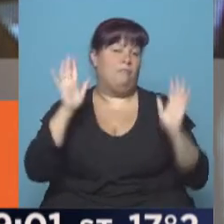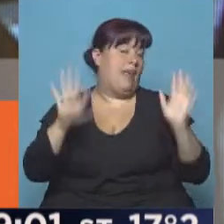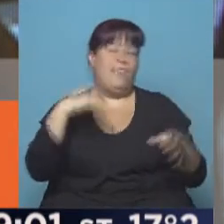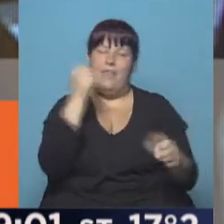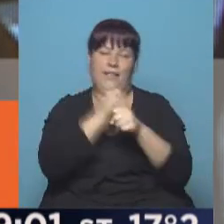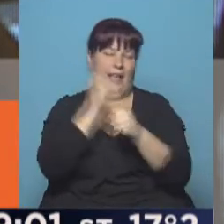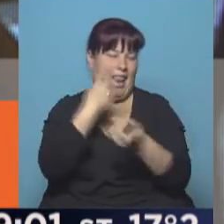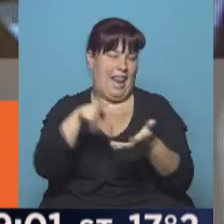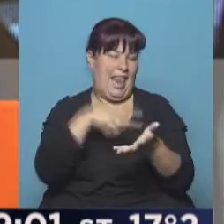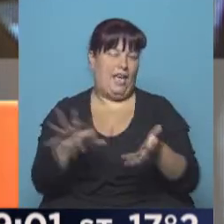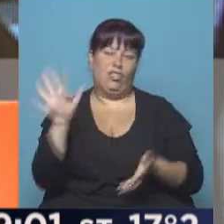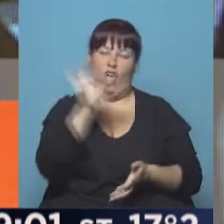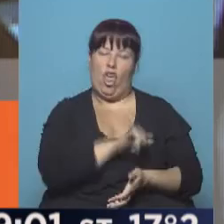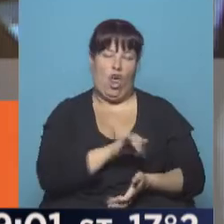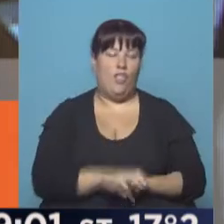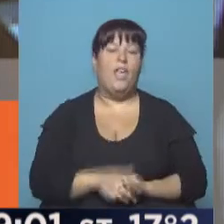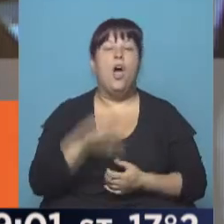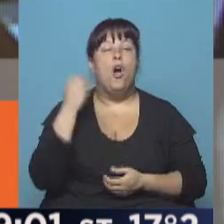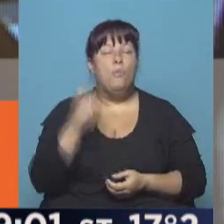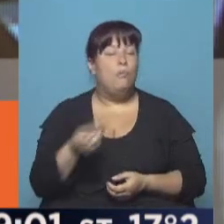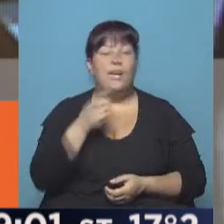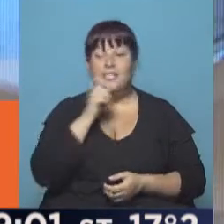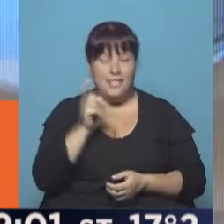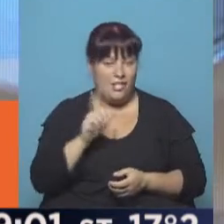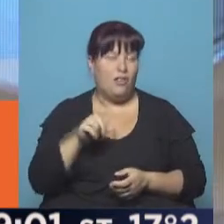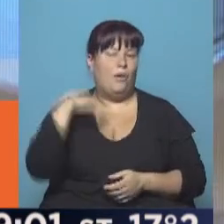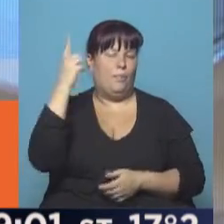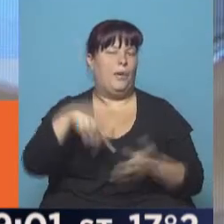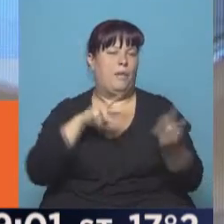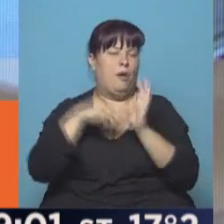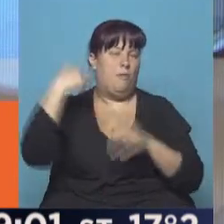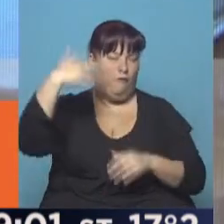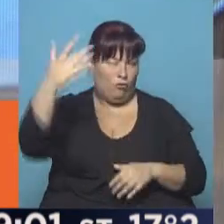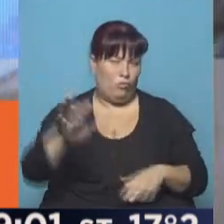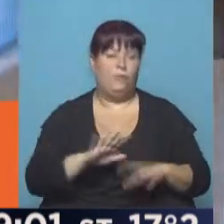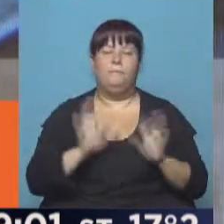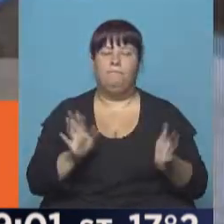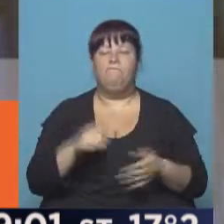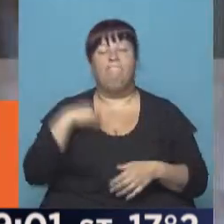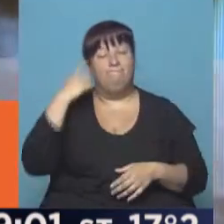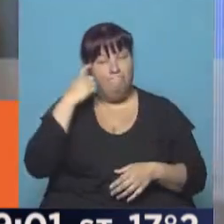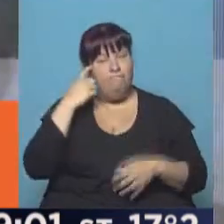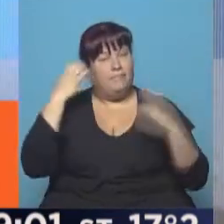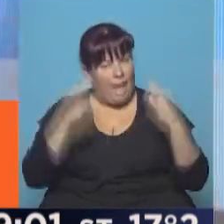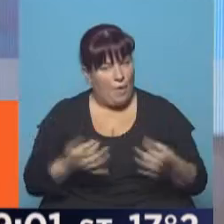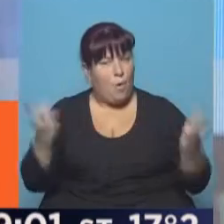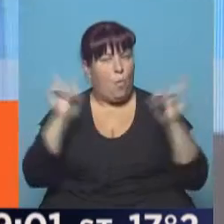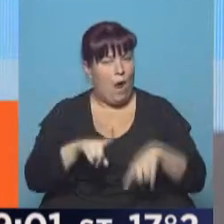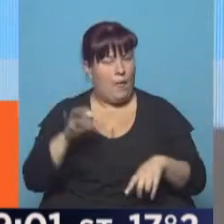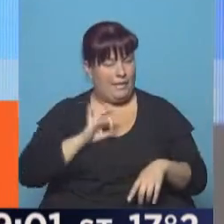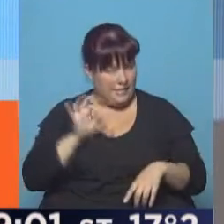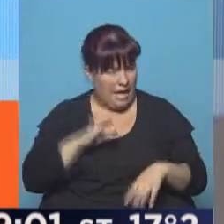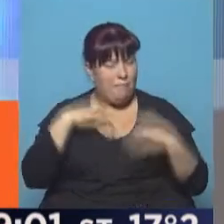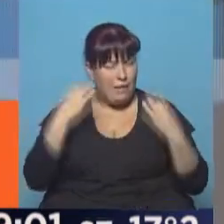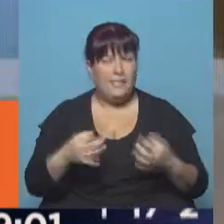tiene que trabajar leyendo todos los días porque porque si no van a tener muchos problemas hacia adelante entonces me parece bien recuperar una prueba